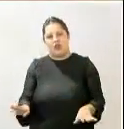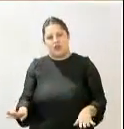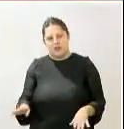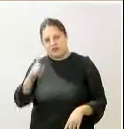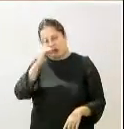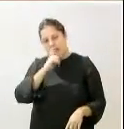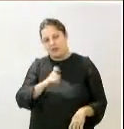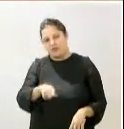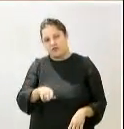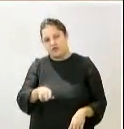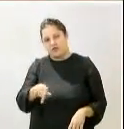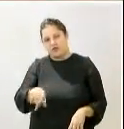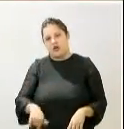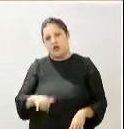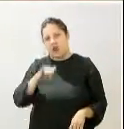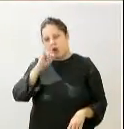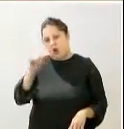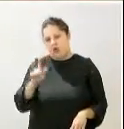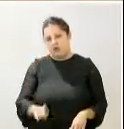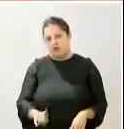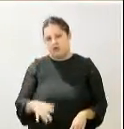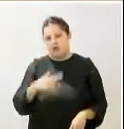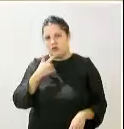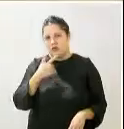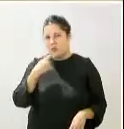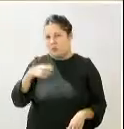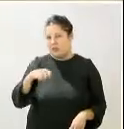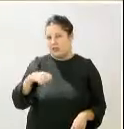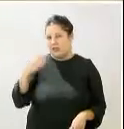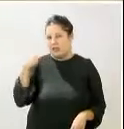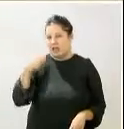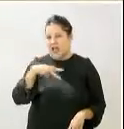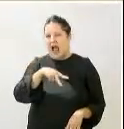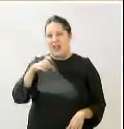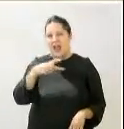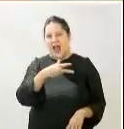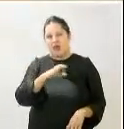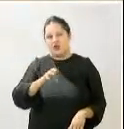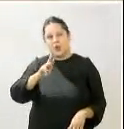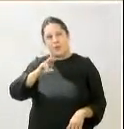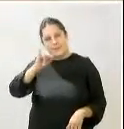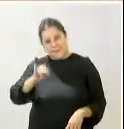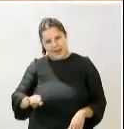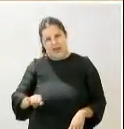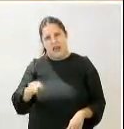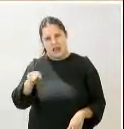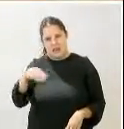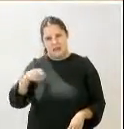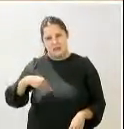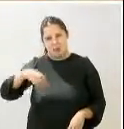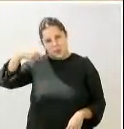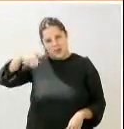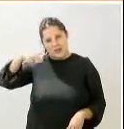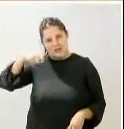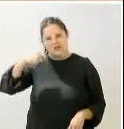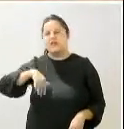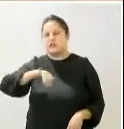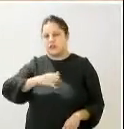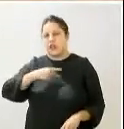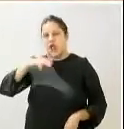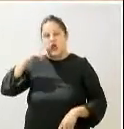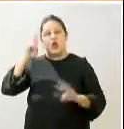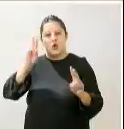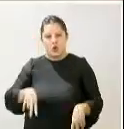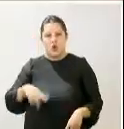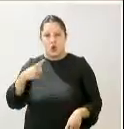territorio riojano, cuando era presidente Nacho Pérez, que sí que se reconoció con ocasión